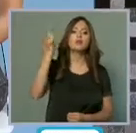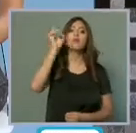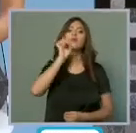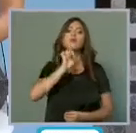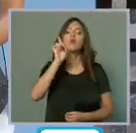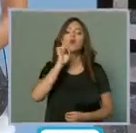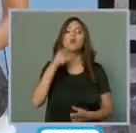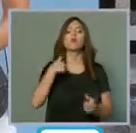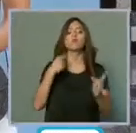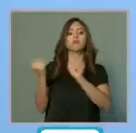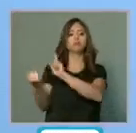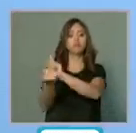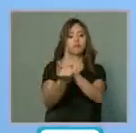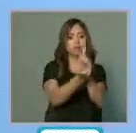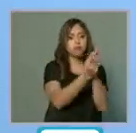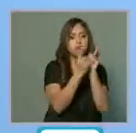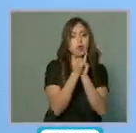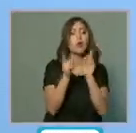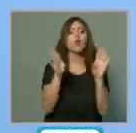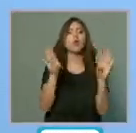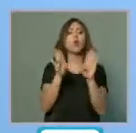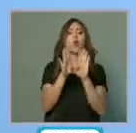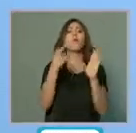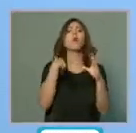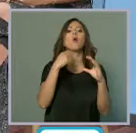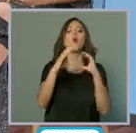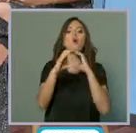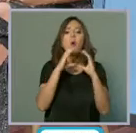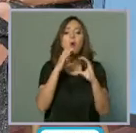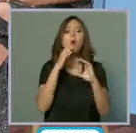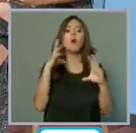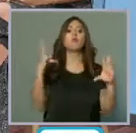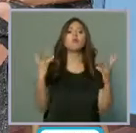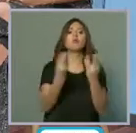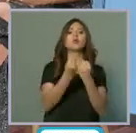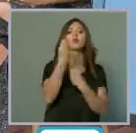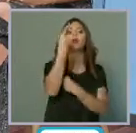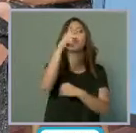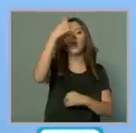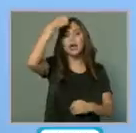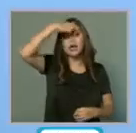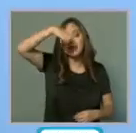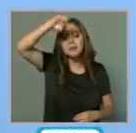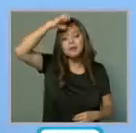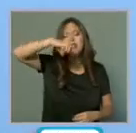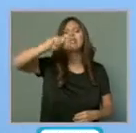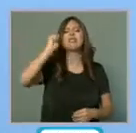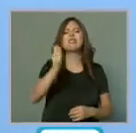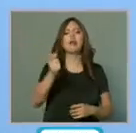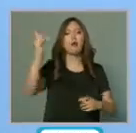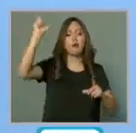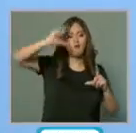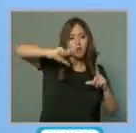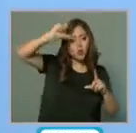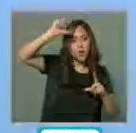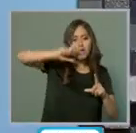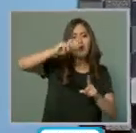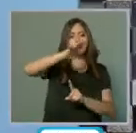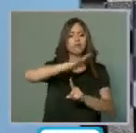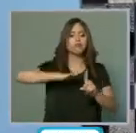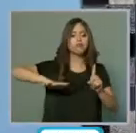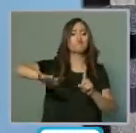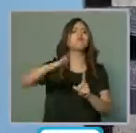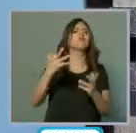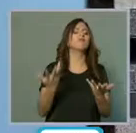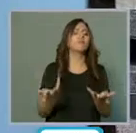acercar a la gente a través de un diálogo, exponiendo sus experiencias, su visión acerca de la fotografía y su desarrollo en el medio.